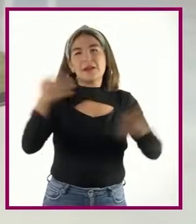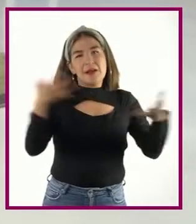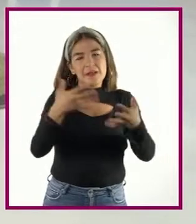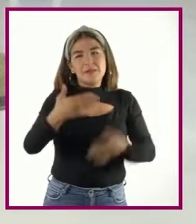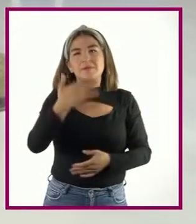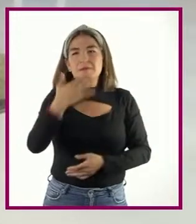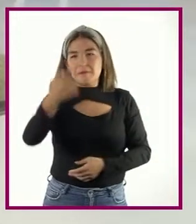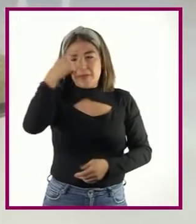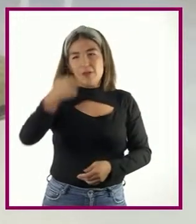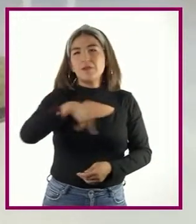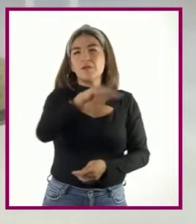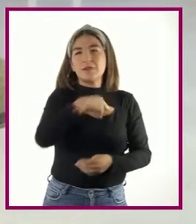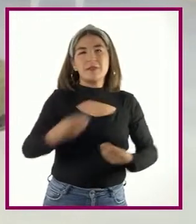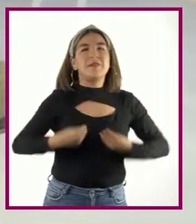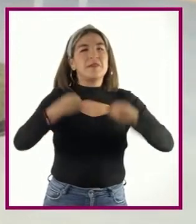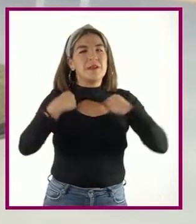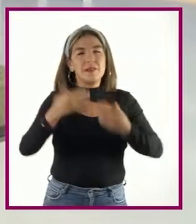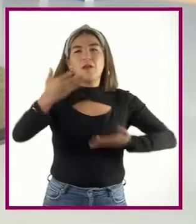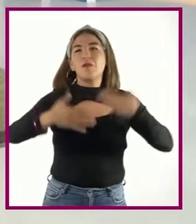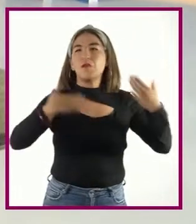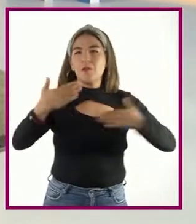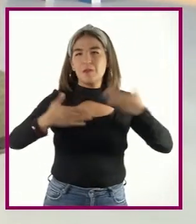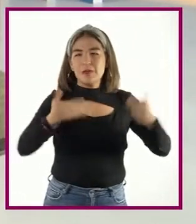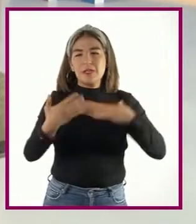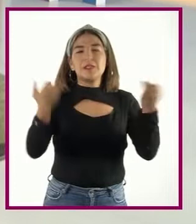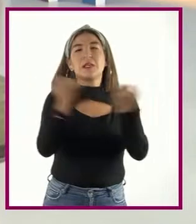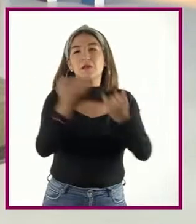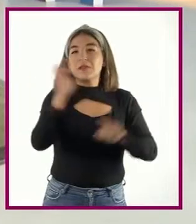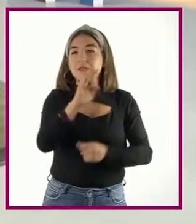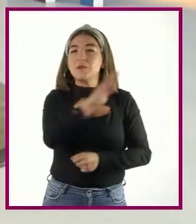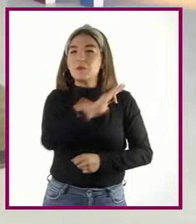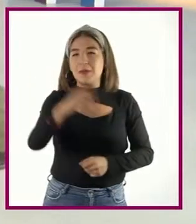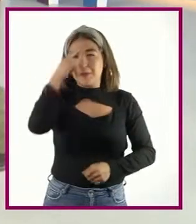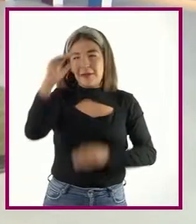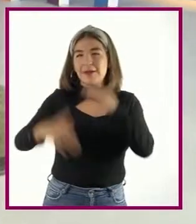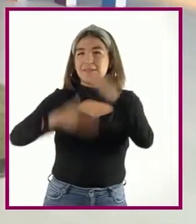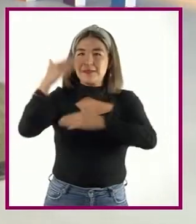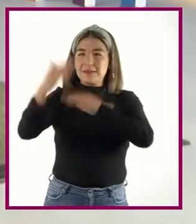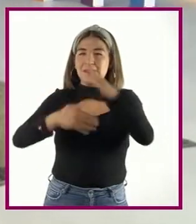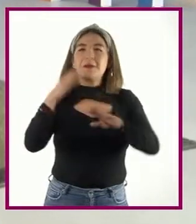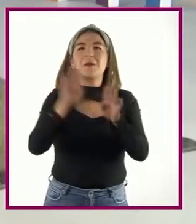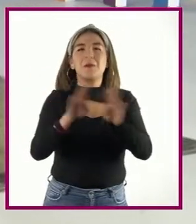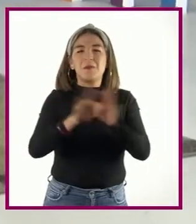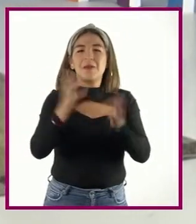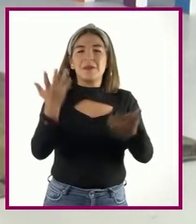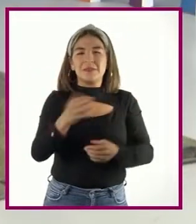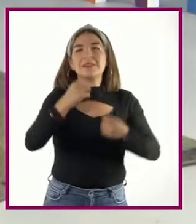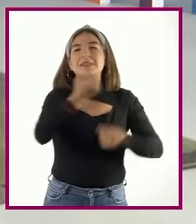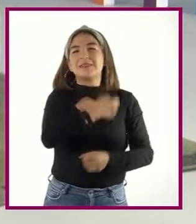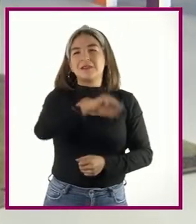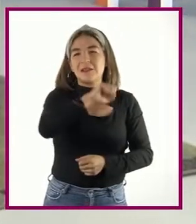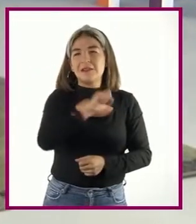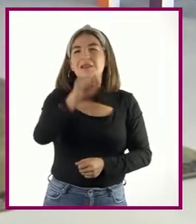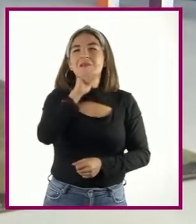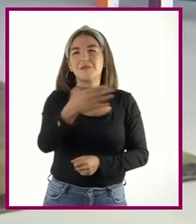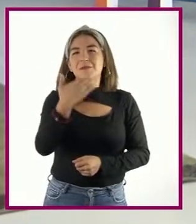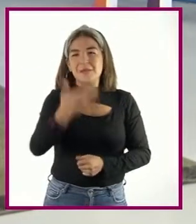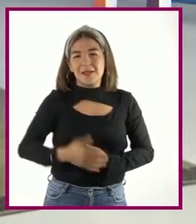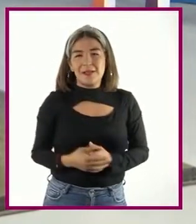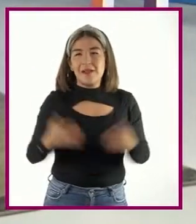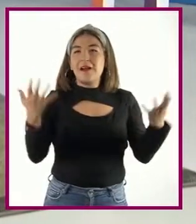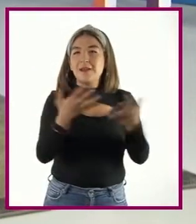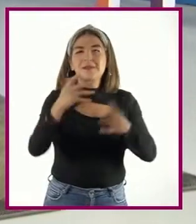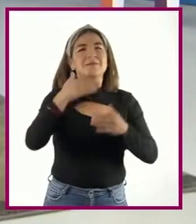posible nuestra vida, nuestra convivencia, la posibilidad de crecer y desarrollarnos de manera sana y plena,